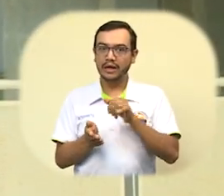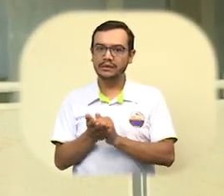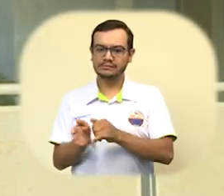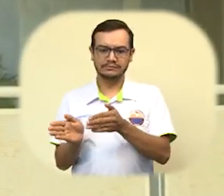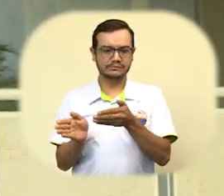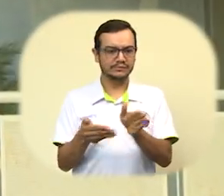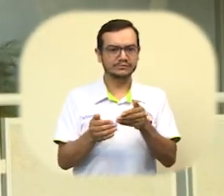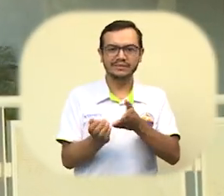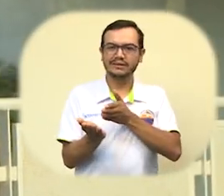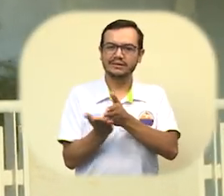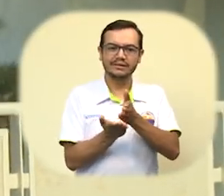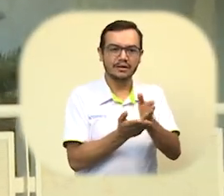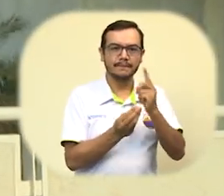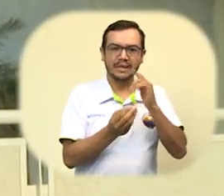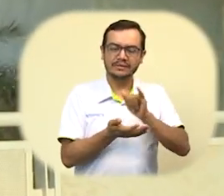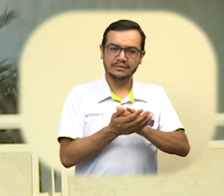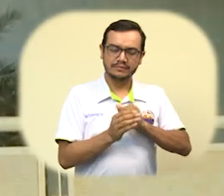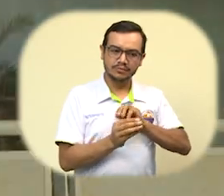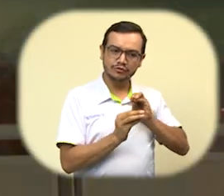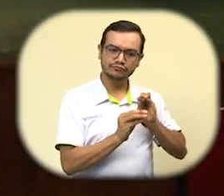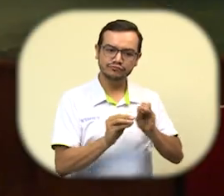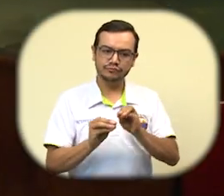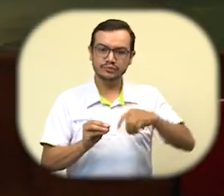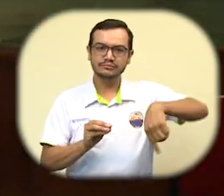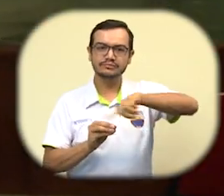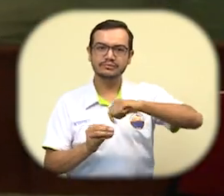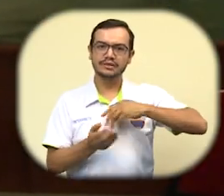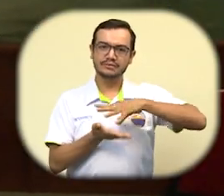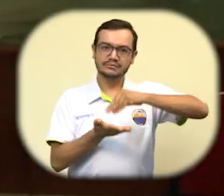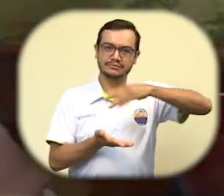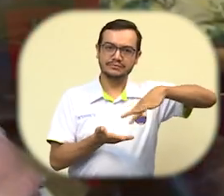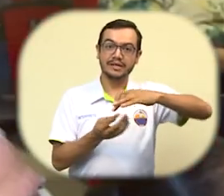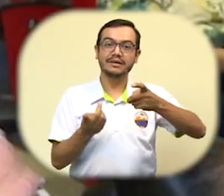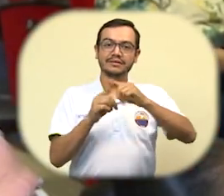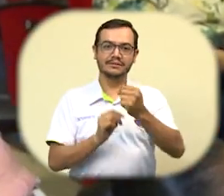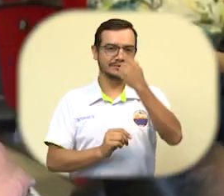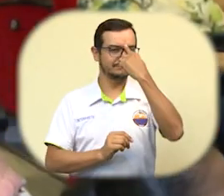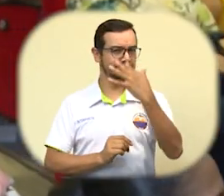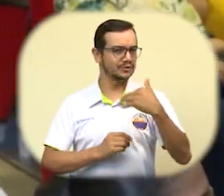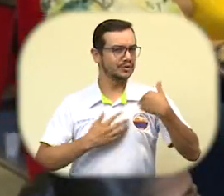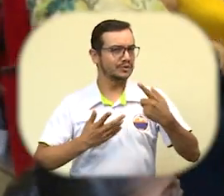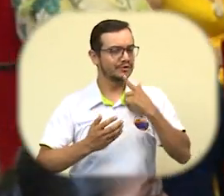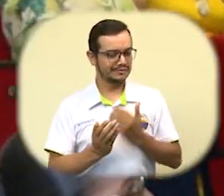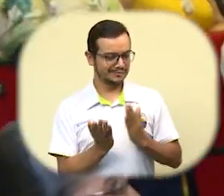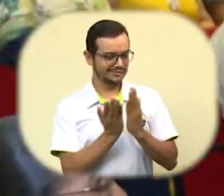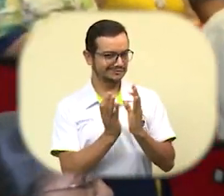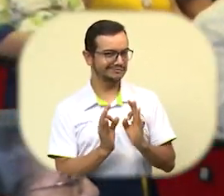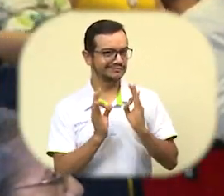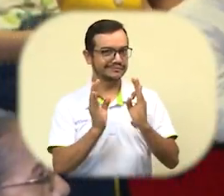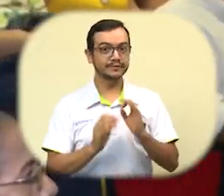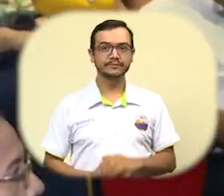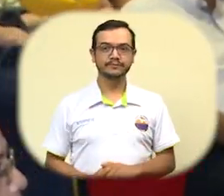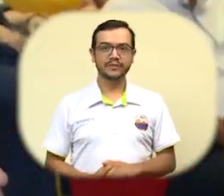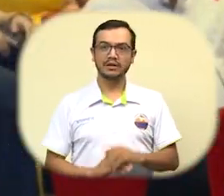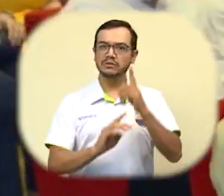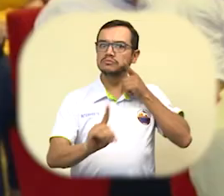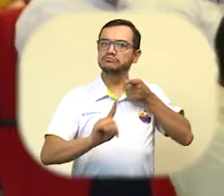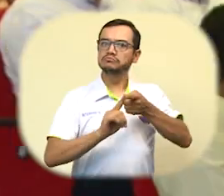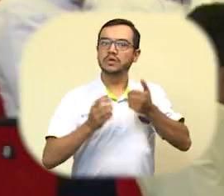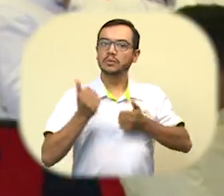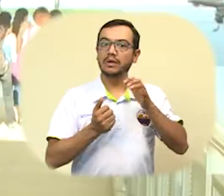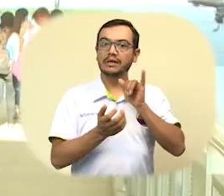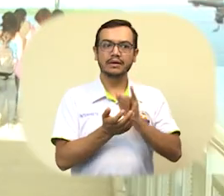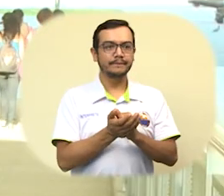estos programas, la Alma Mater busca agregar valor al entorno social y formativo del departamento y el distrito a través de una educación